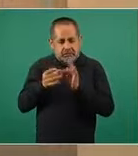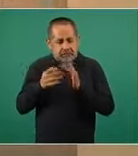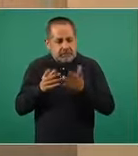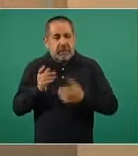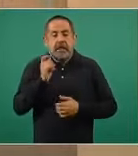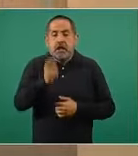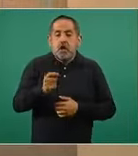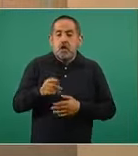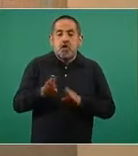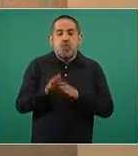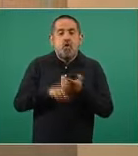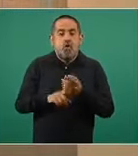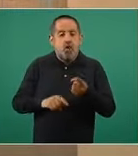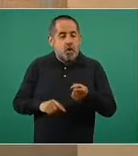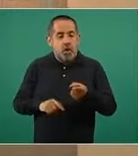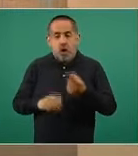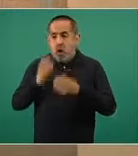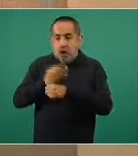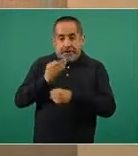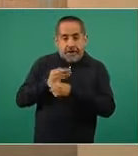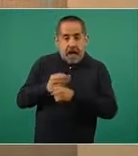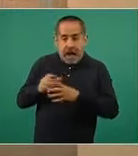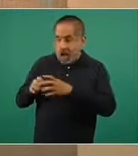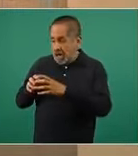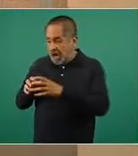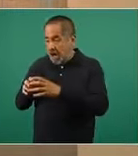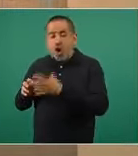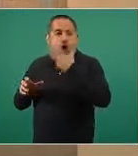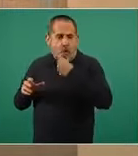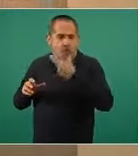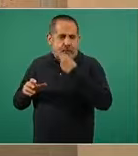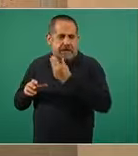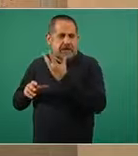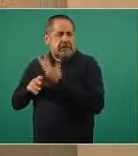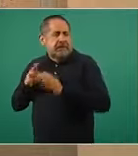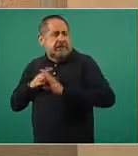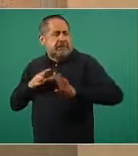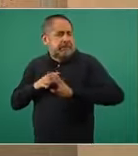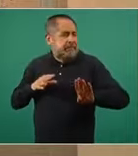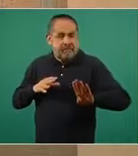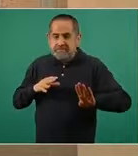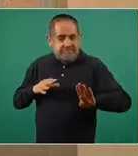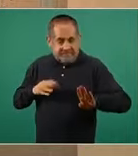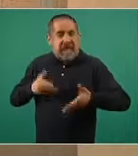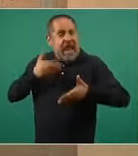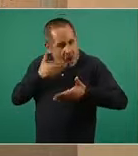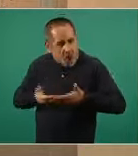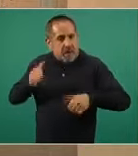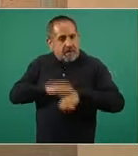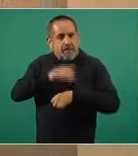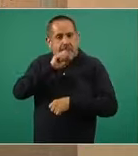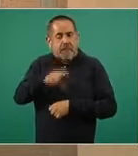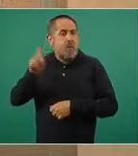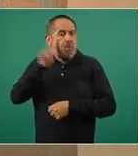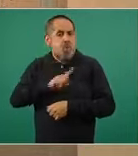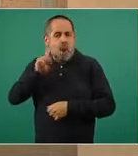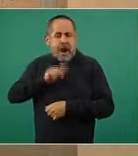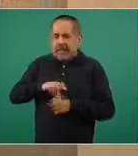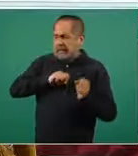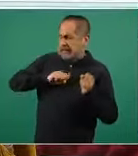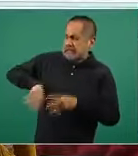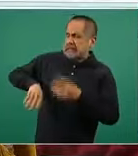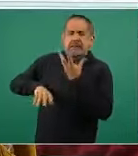cómo ahora no solo se mueve la población masculina para buscar trabajo fuera de sus